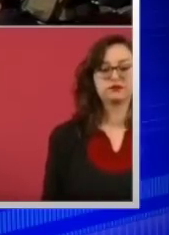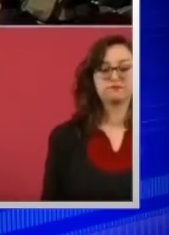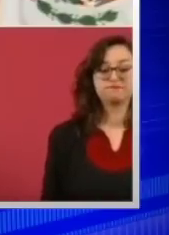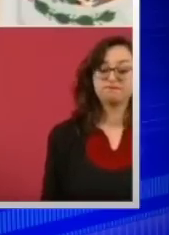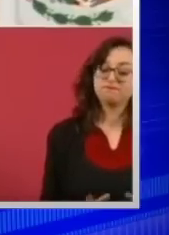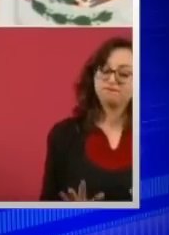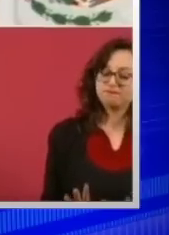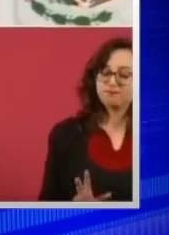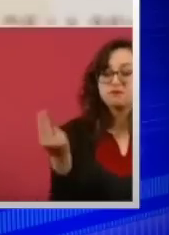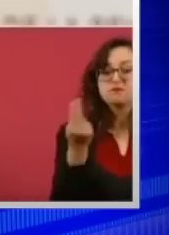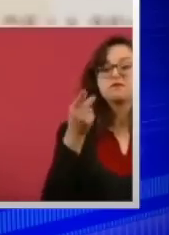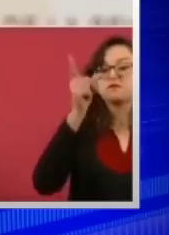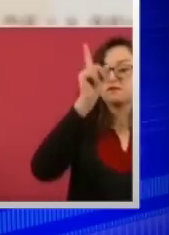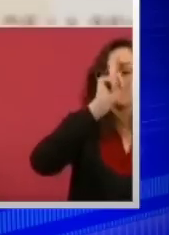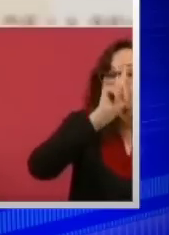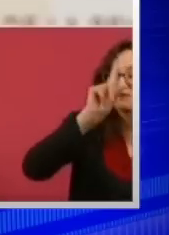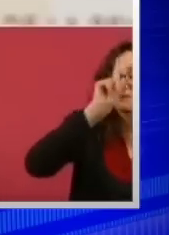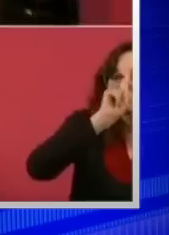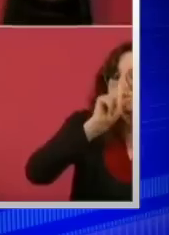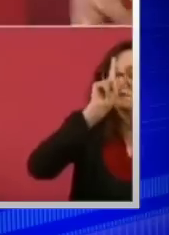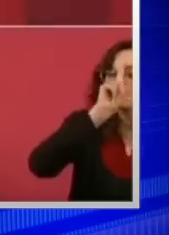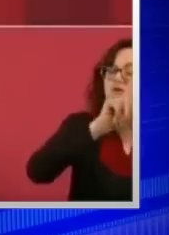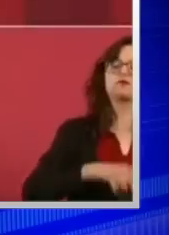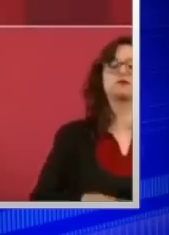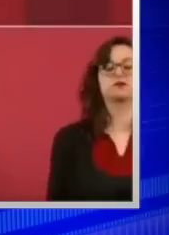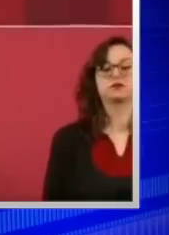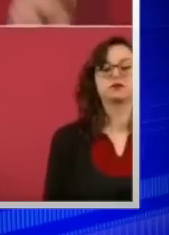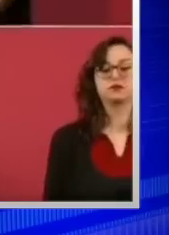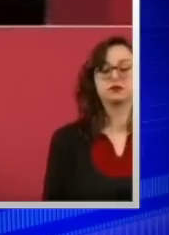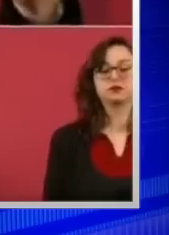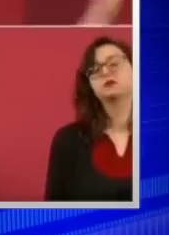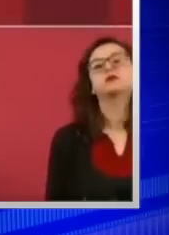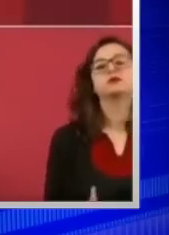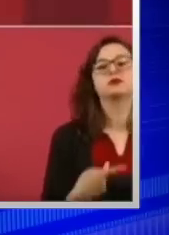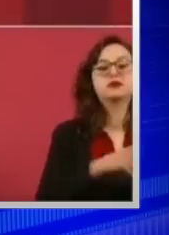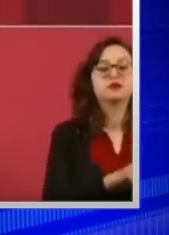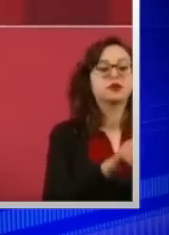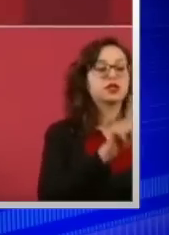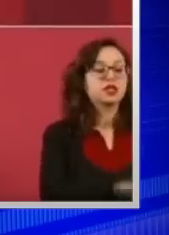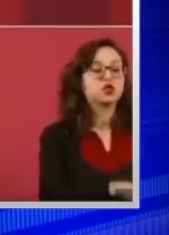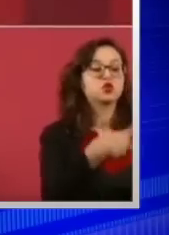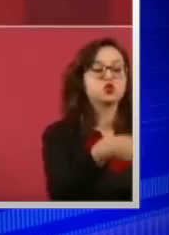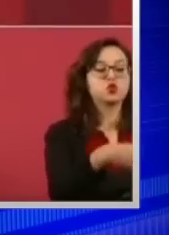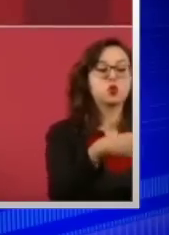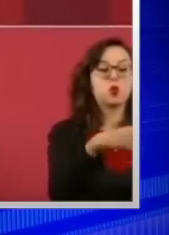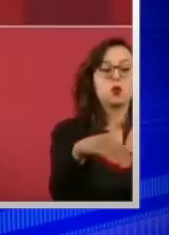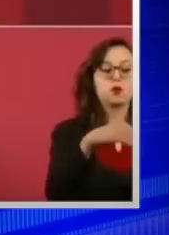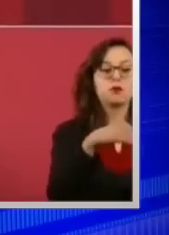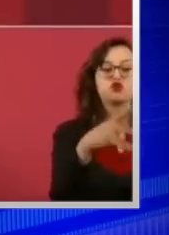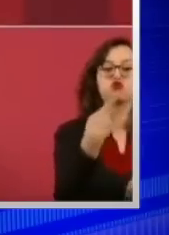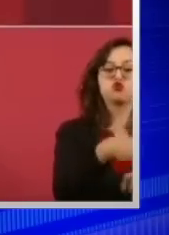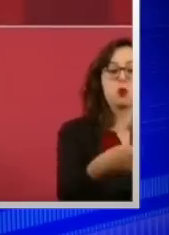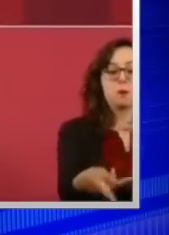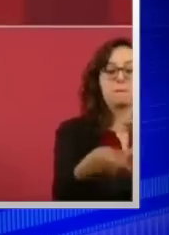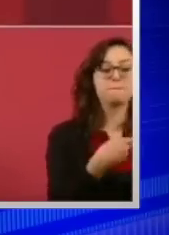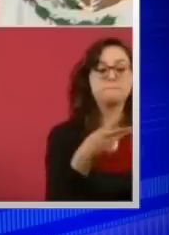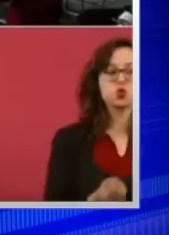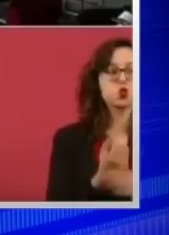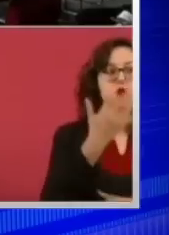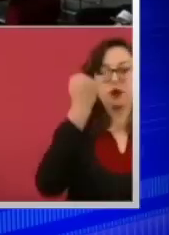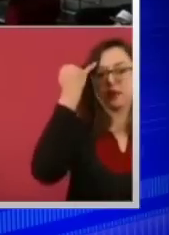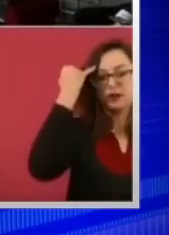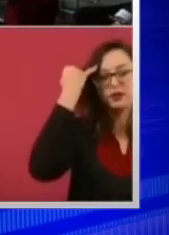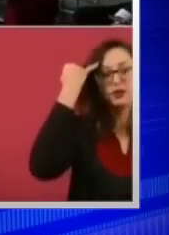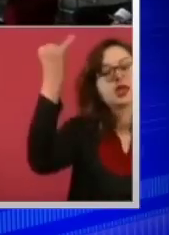de decir pero bueno pero si el estratega es claudio x gonzález imagínense